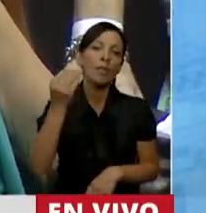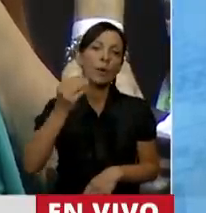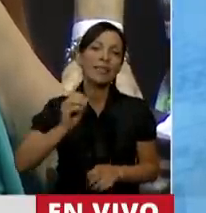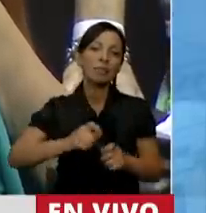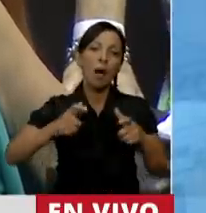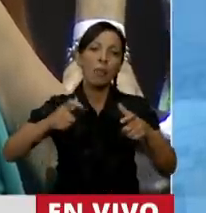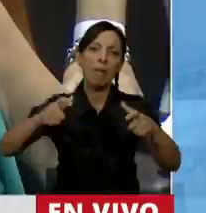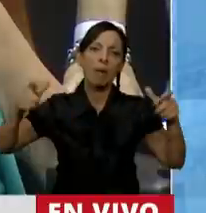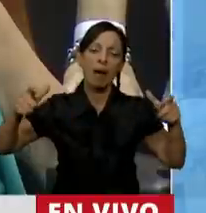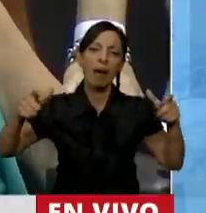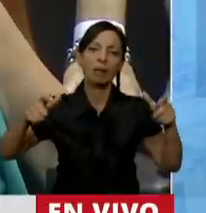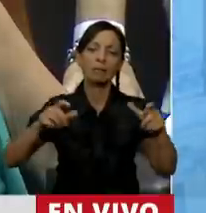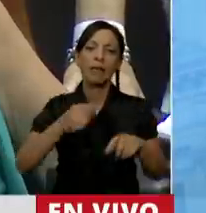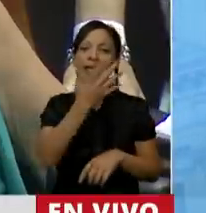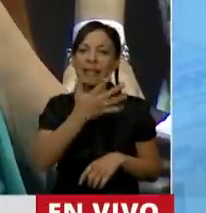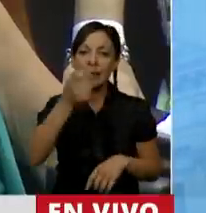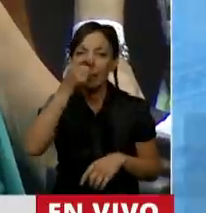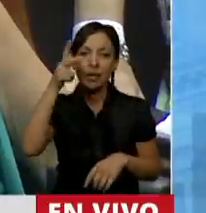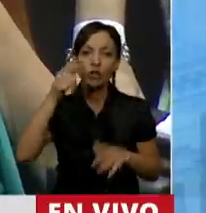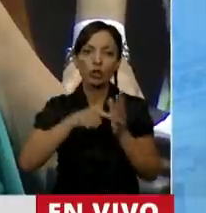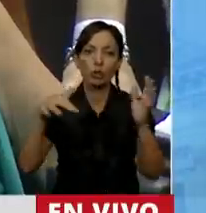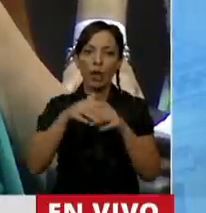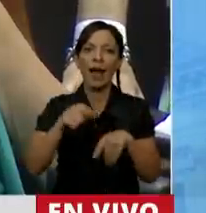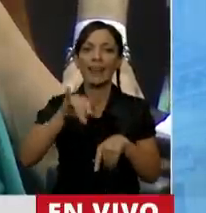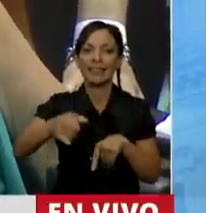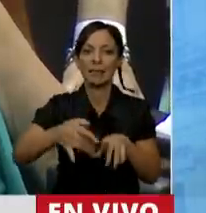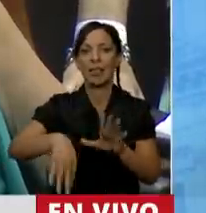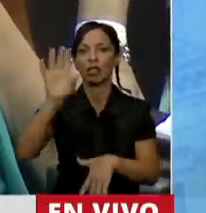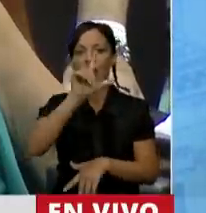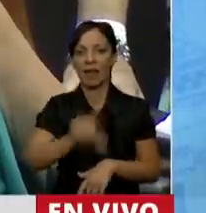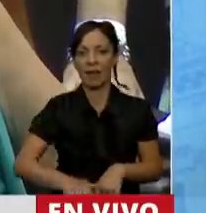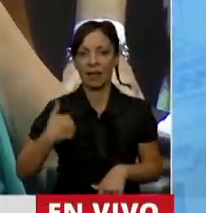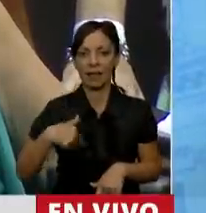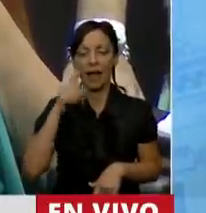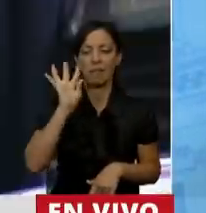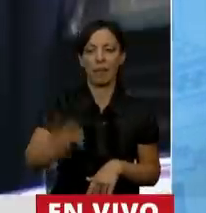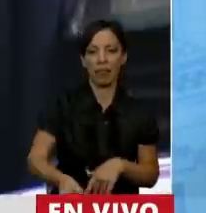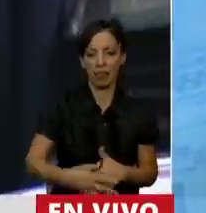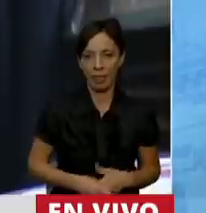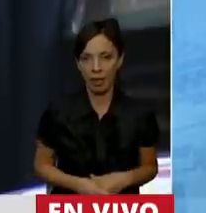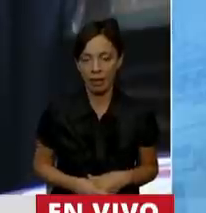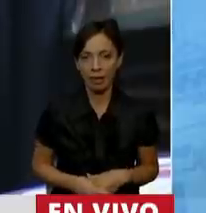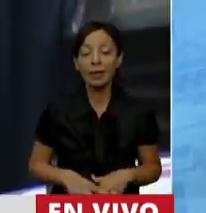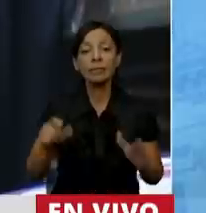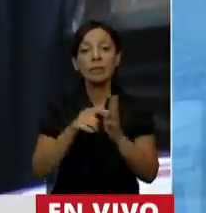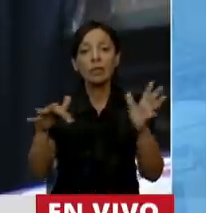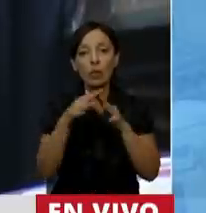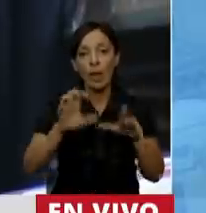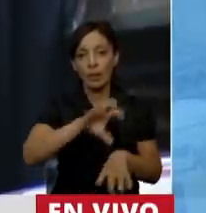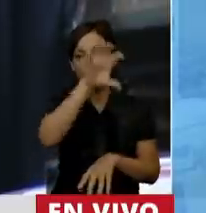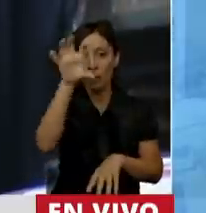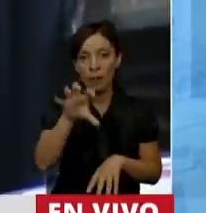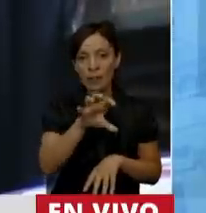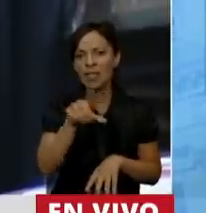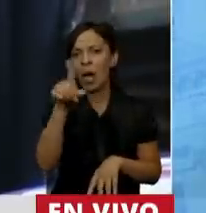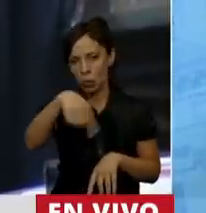salieron, 528 ciudades. Esa es la mayoría del país, ahí está la mayoría. En muchas ciudades del interior, de